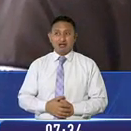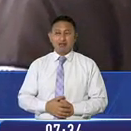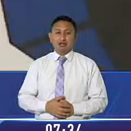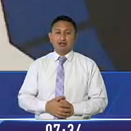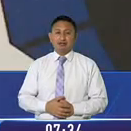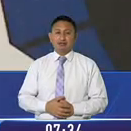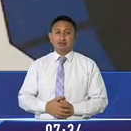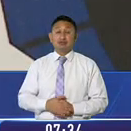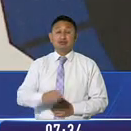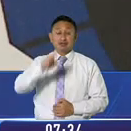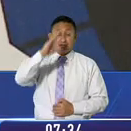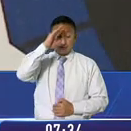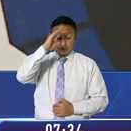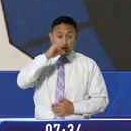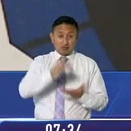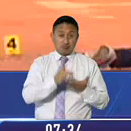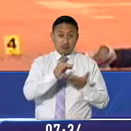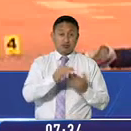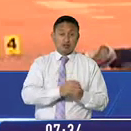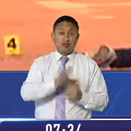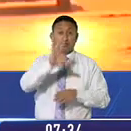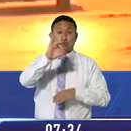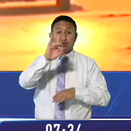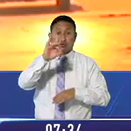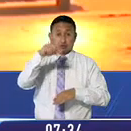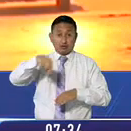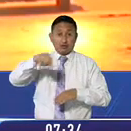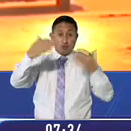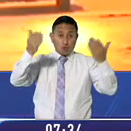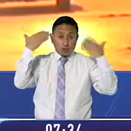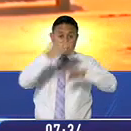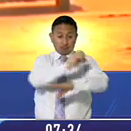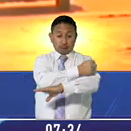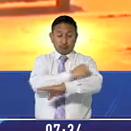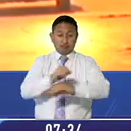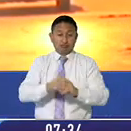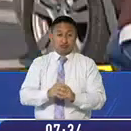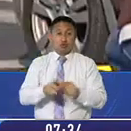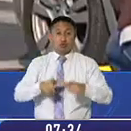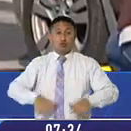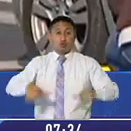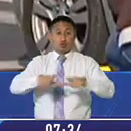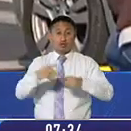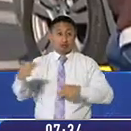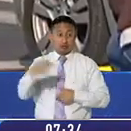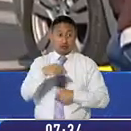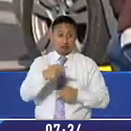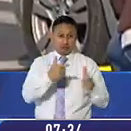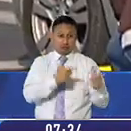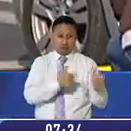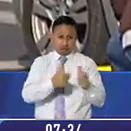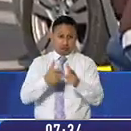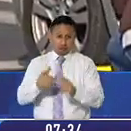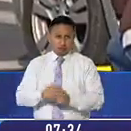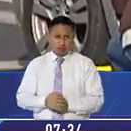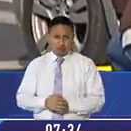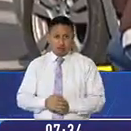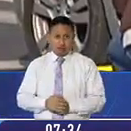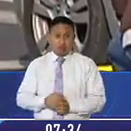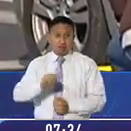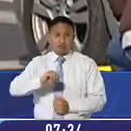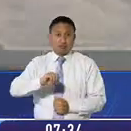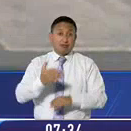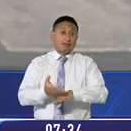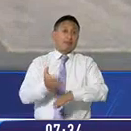Guayaquil, Durán y San Borondón. Por los indicios en los sitios donde han ocurrido estos hechos, se puede decir que ya hace algún